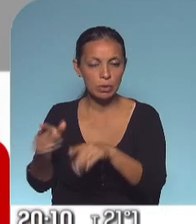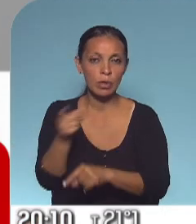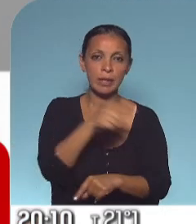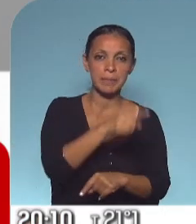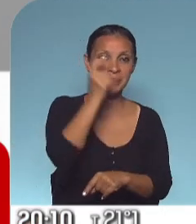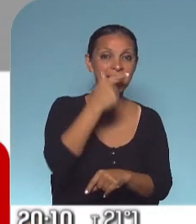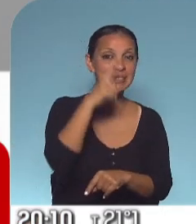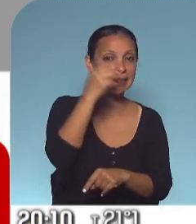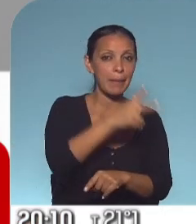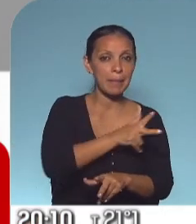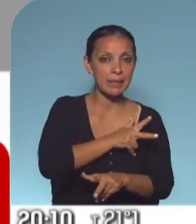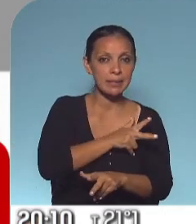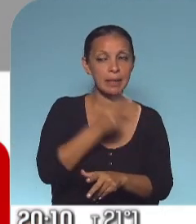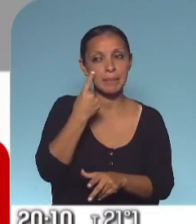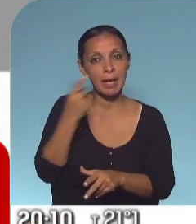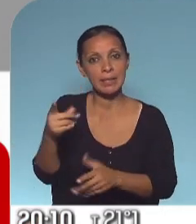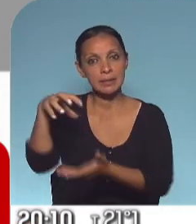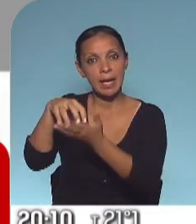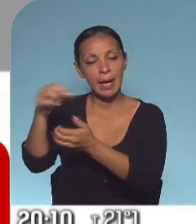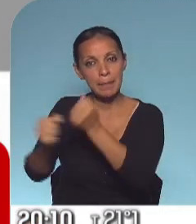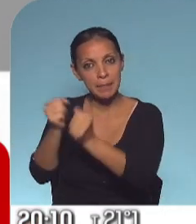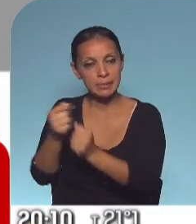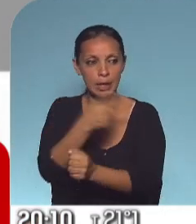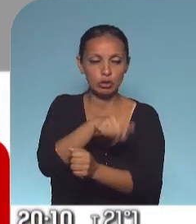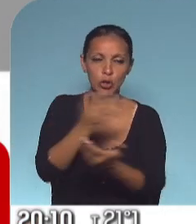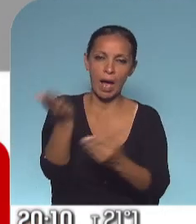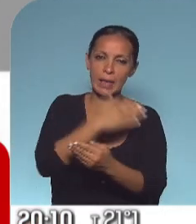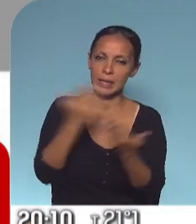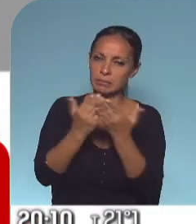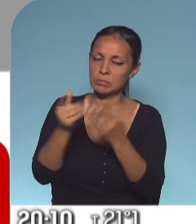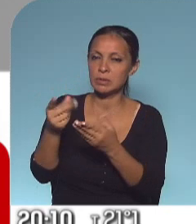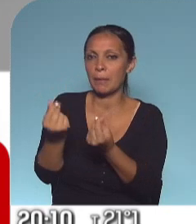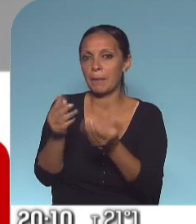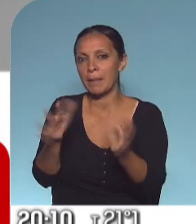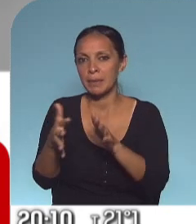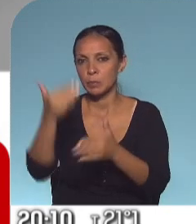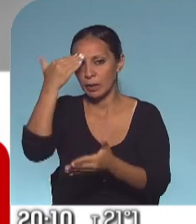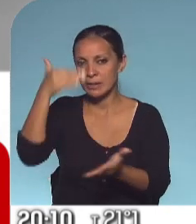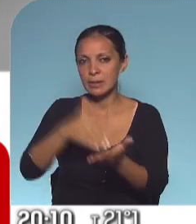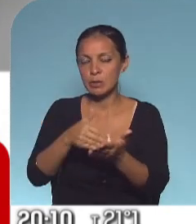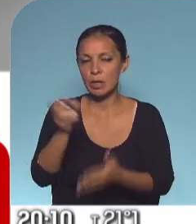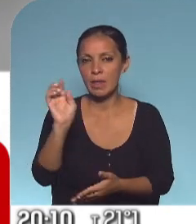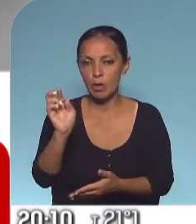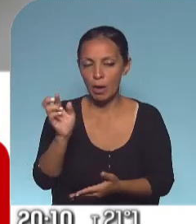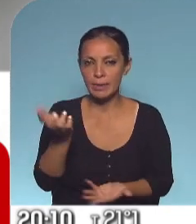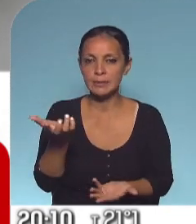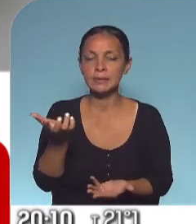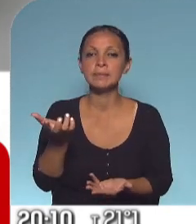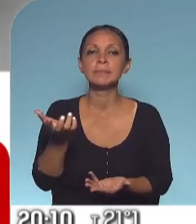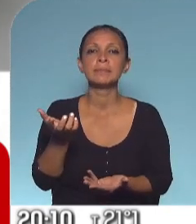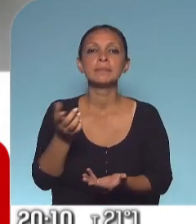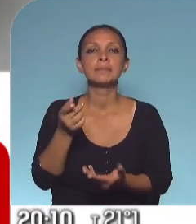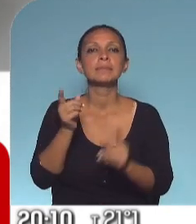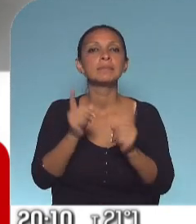dice, mirá, es una empresa que los análisis que nosotros hicimos mínimo valía 15 millones de dólares. Y él